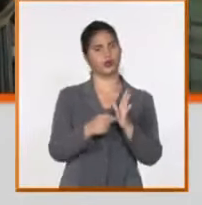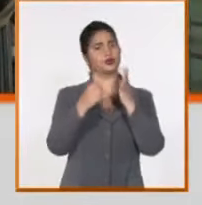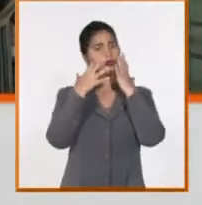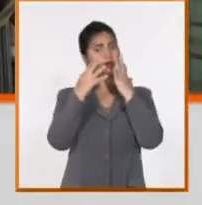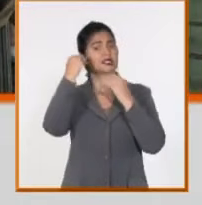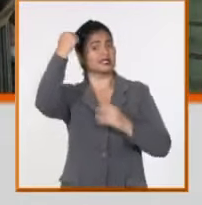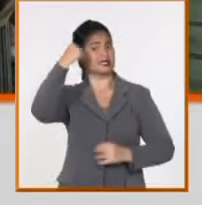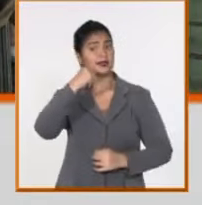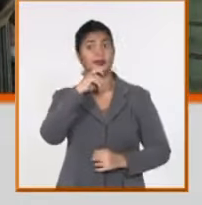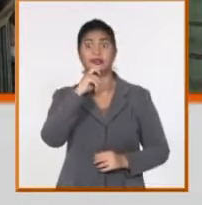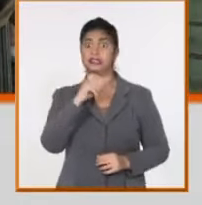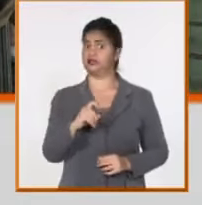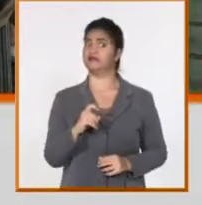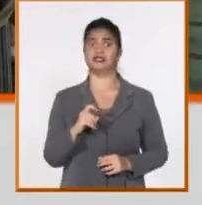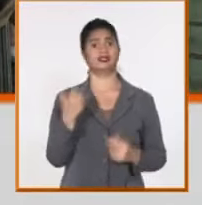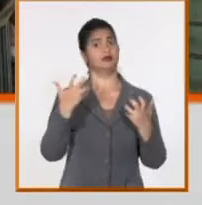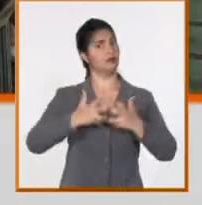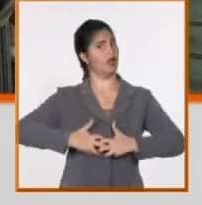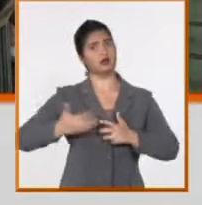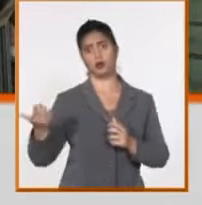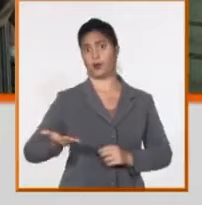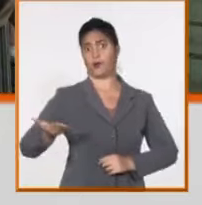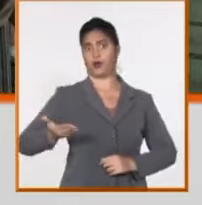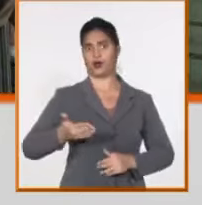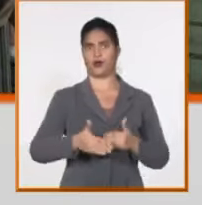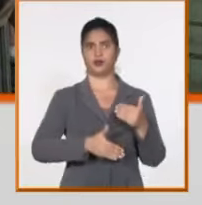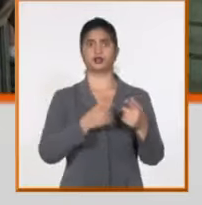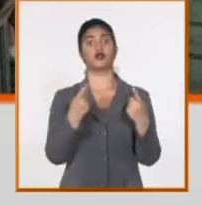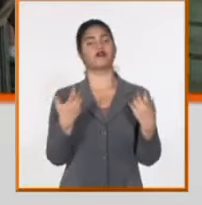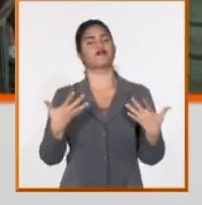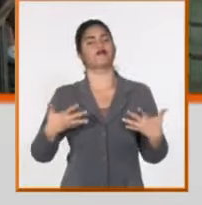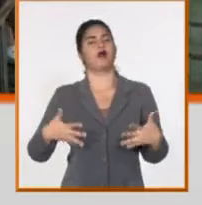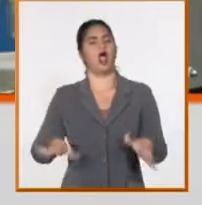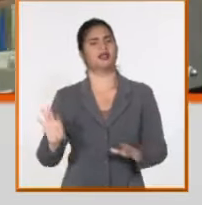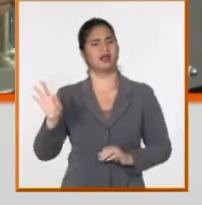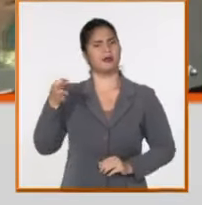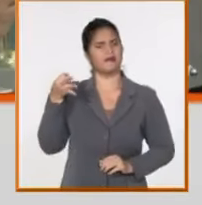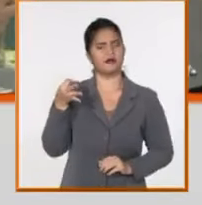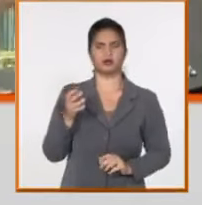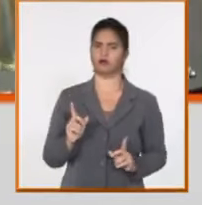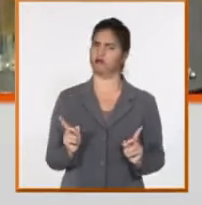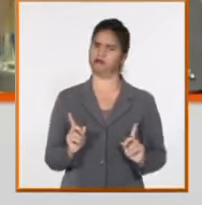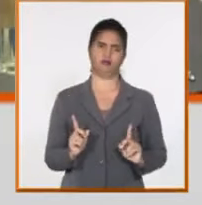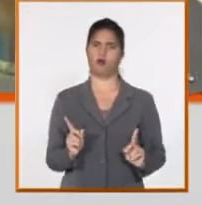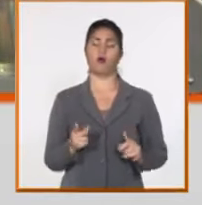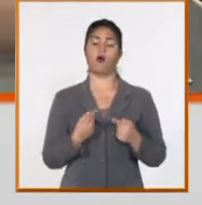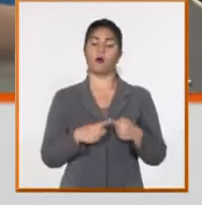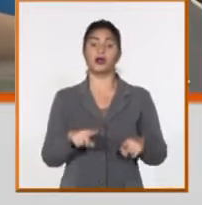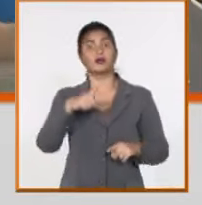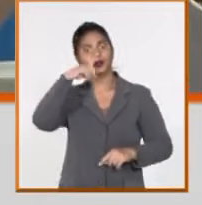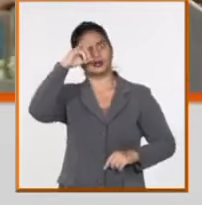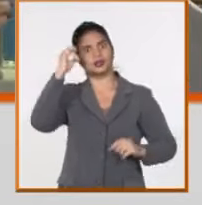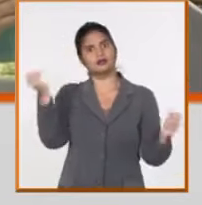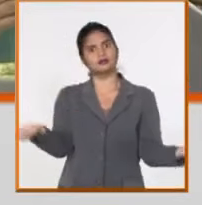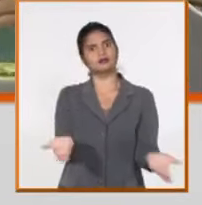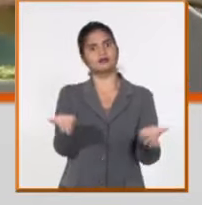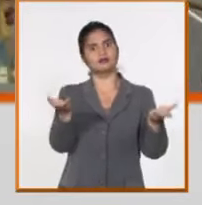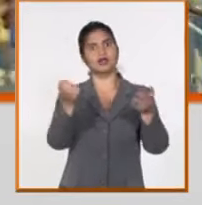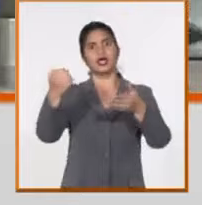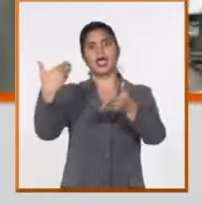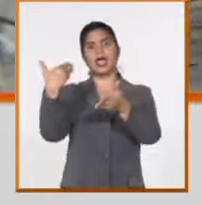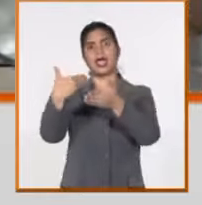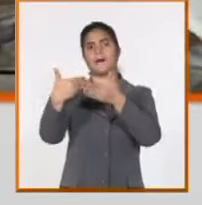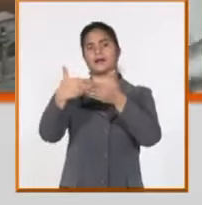reto nos falta mucho por hacer pero ya sí se ha avanzado ad en en empresas mixtas